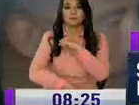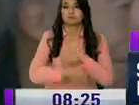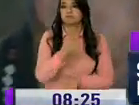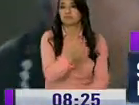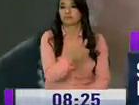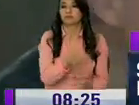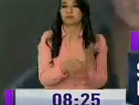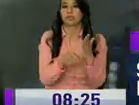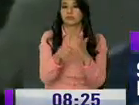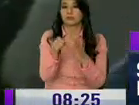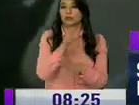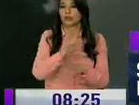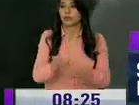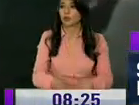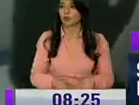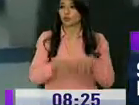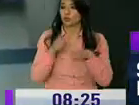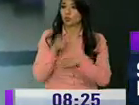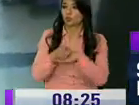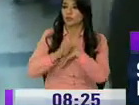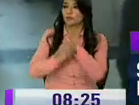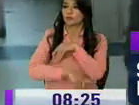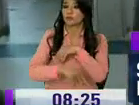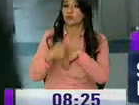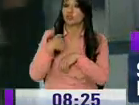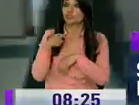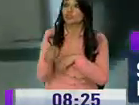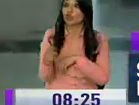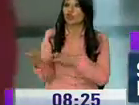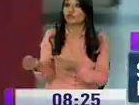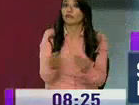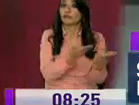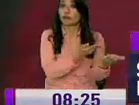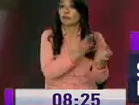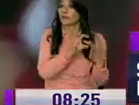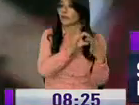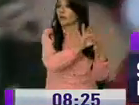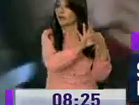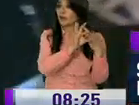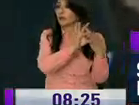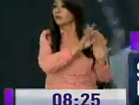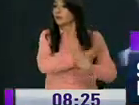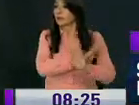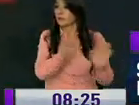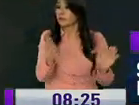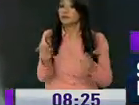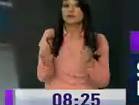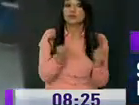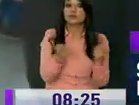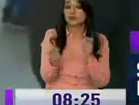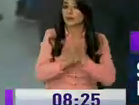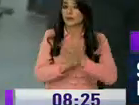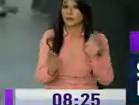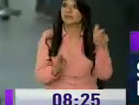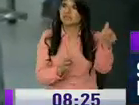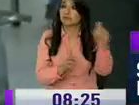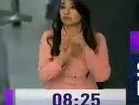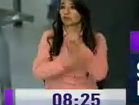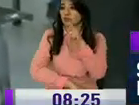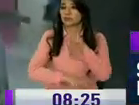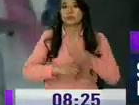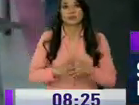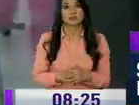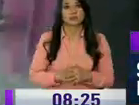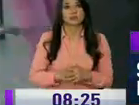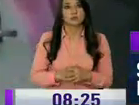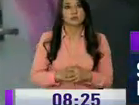en el Ministerio de Agricultura, eso es, nosotros trabajamos en conjunto con ellos, nosotros solamente es el control, la sanción es con ellos. Hay control,